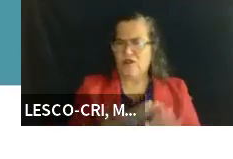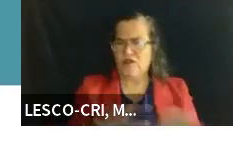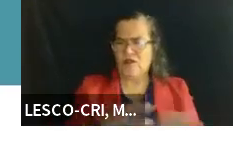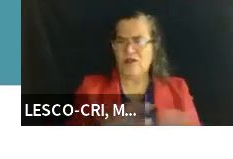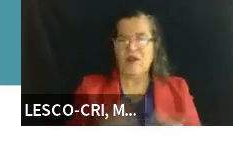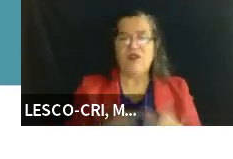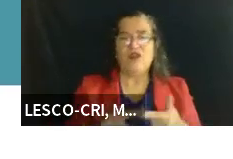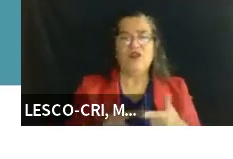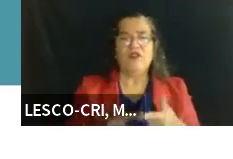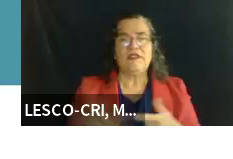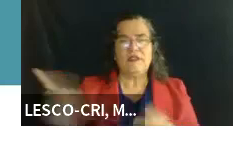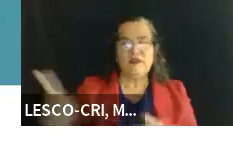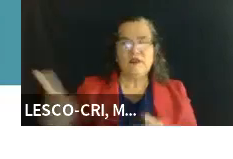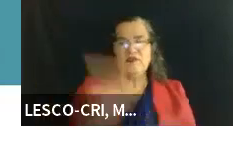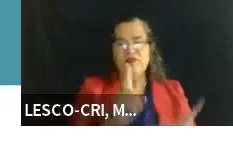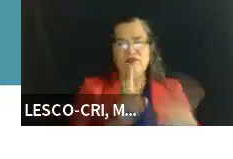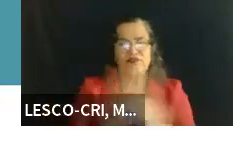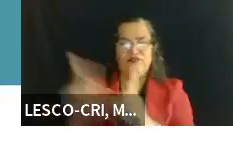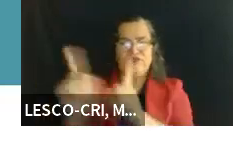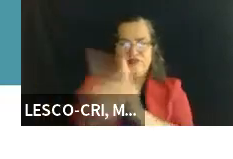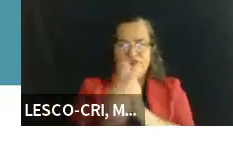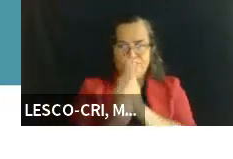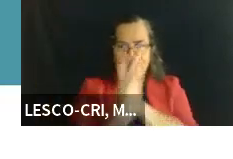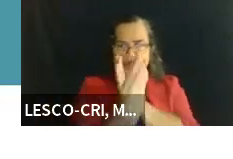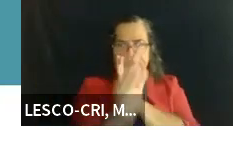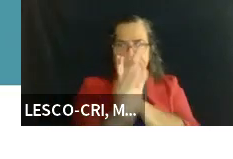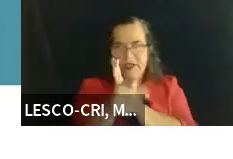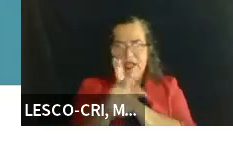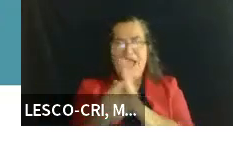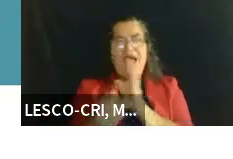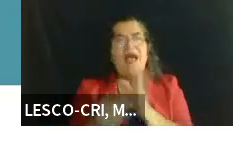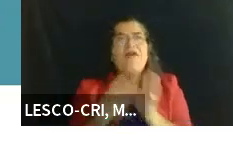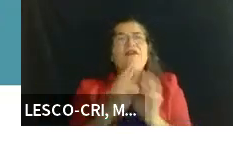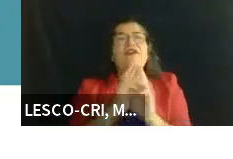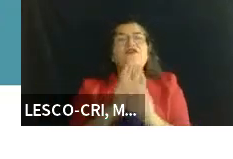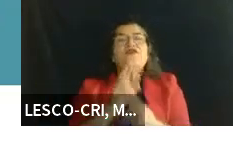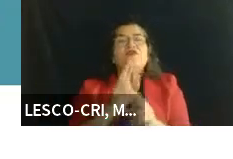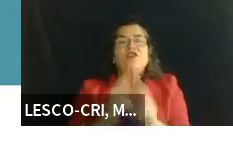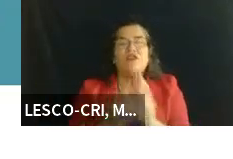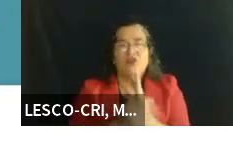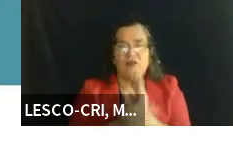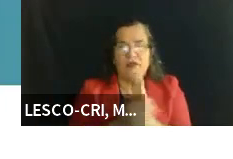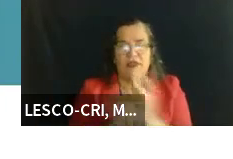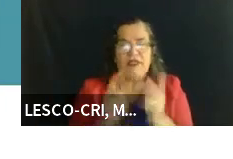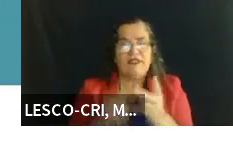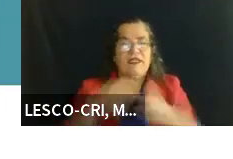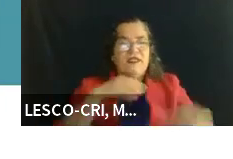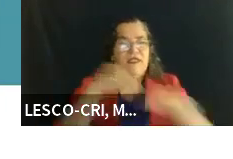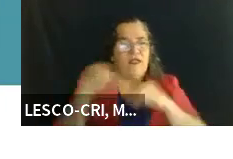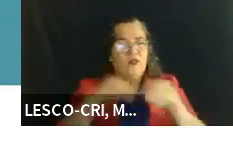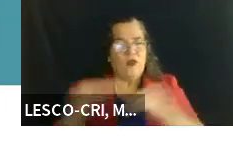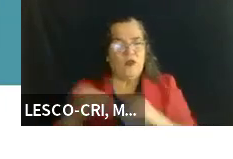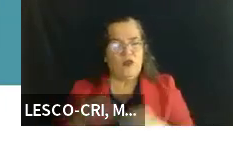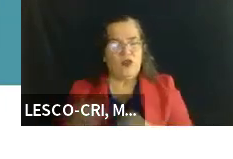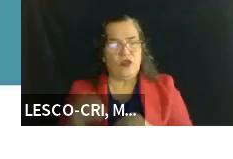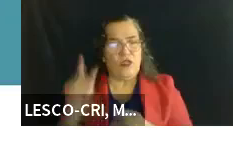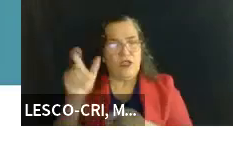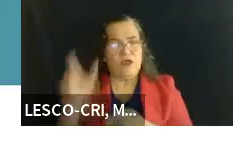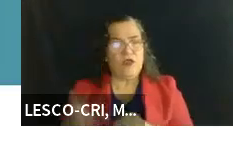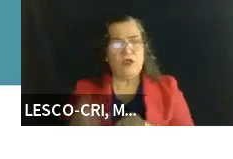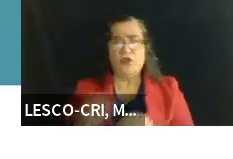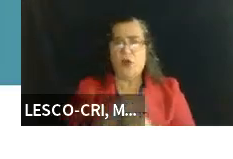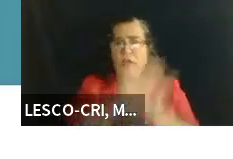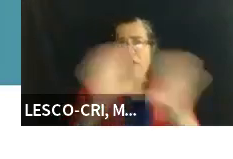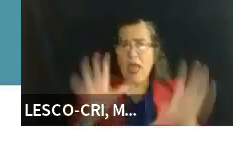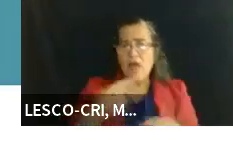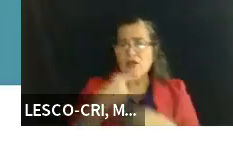alineación de de los resultados a las competencias, que incluyan la actuación del sujeto, que sean claros enunciados, o sea, muchas veces utilizan